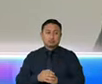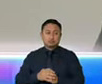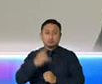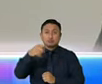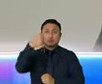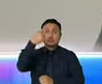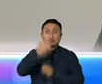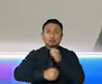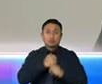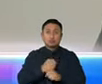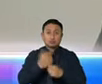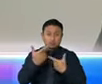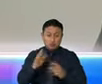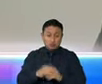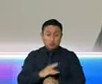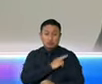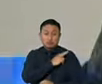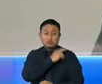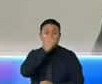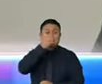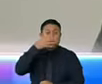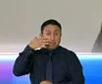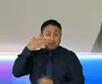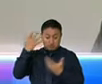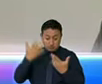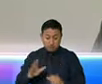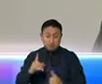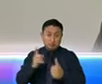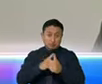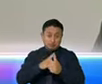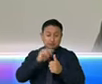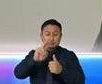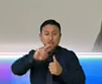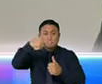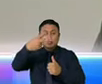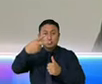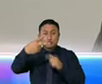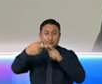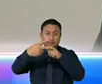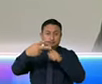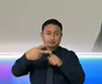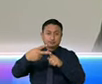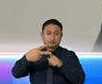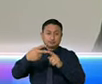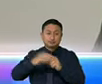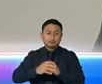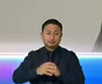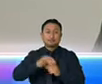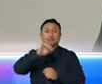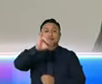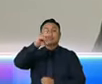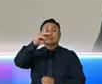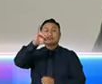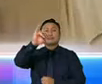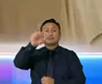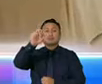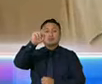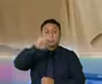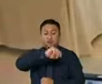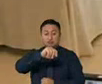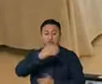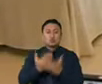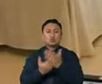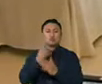la Universidad Amazónica. Eso primero. En segundo lugar, hay que ampliar el espacio de IKEAM para que reciba estudiantes. El